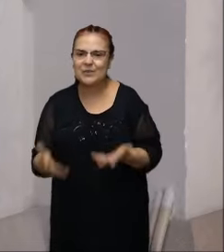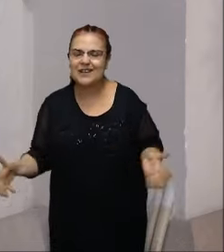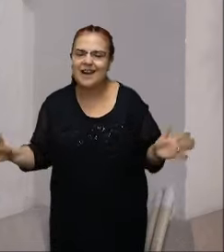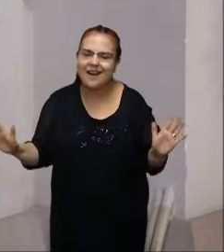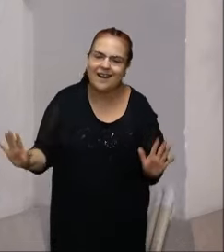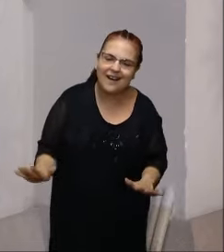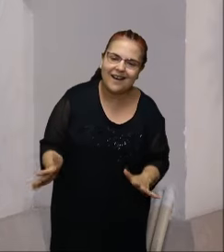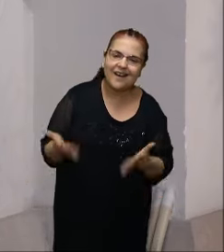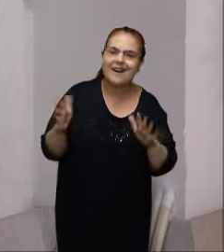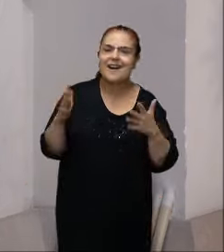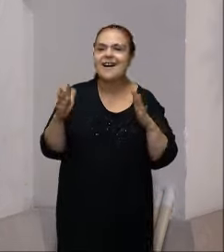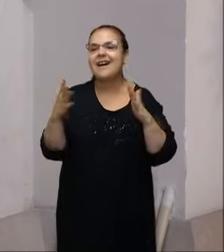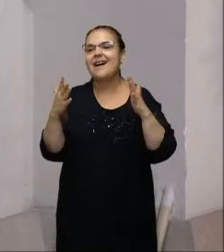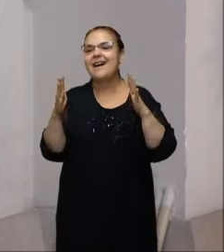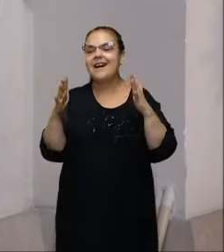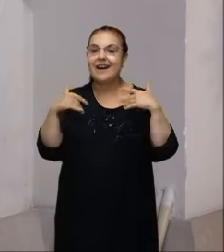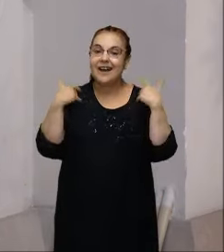¡Aleluya!